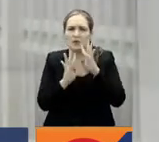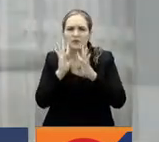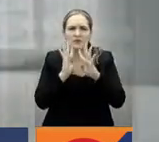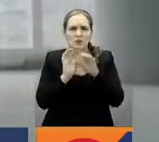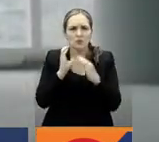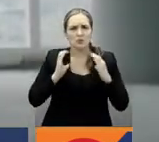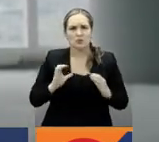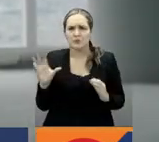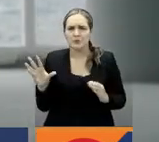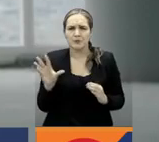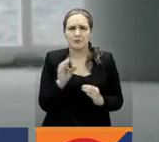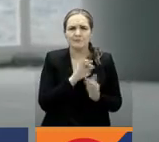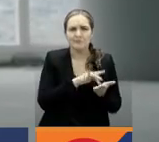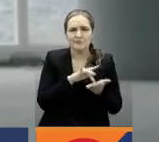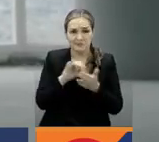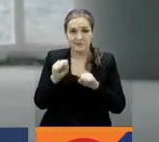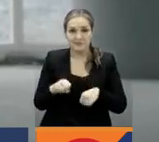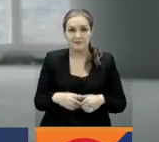en general.